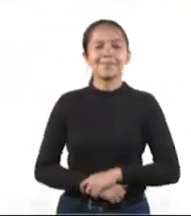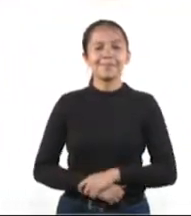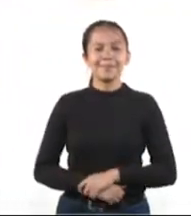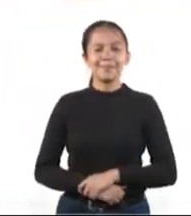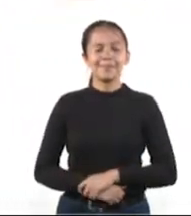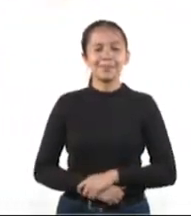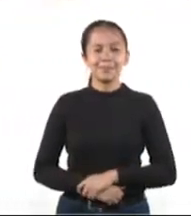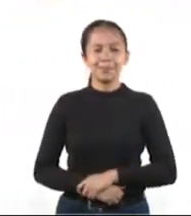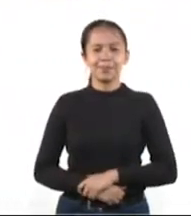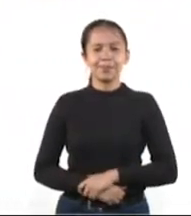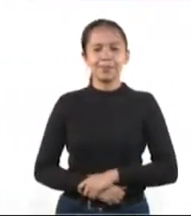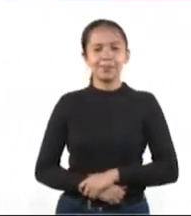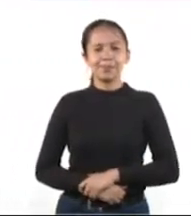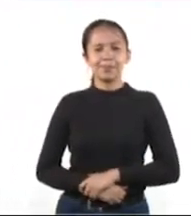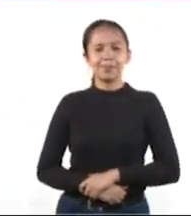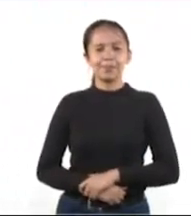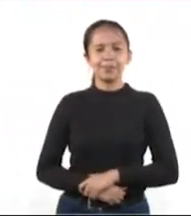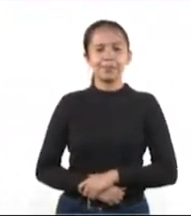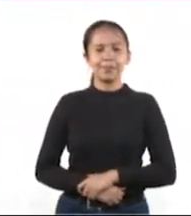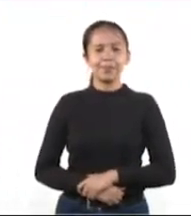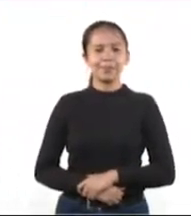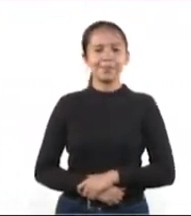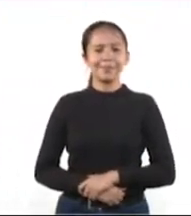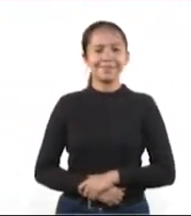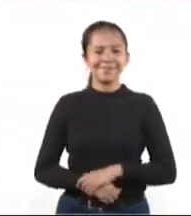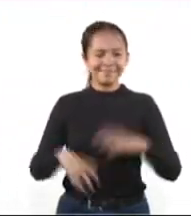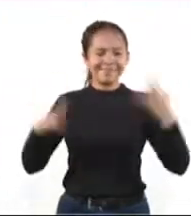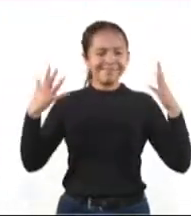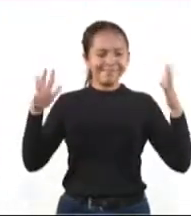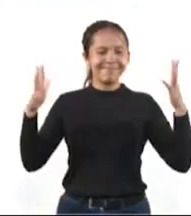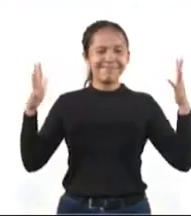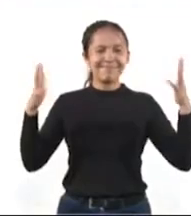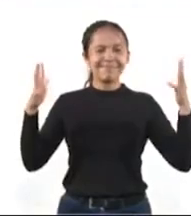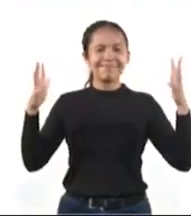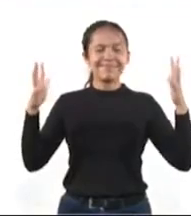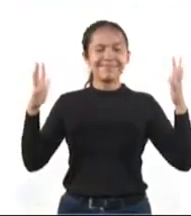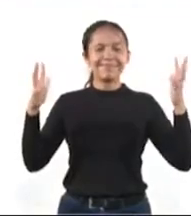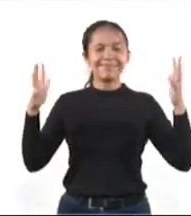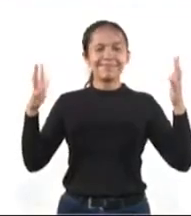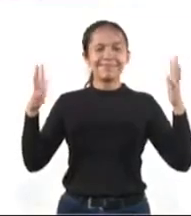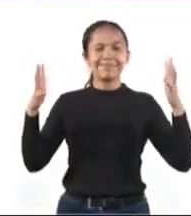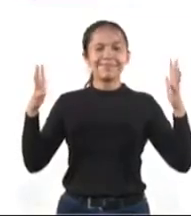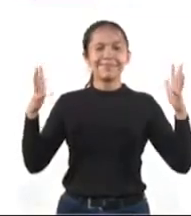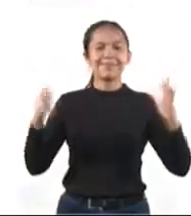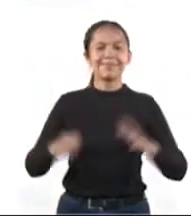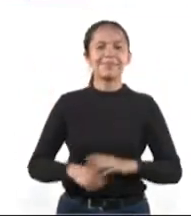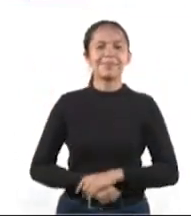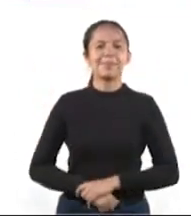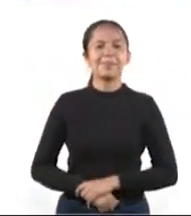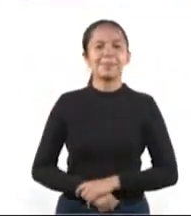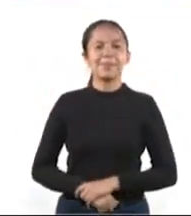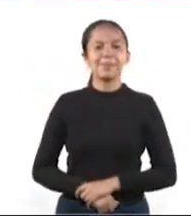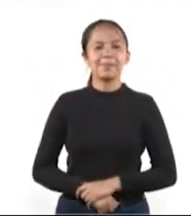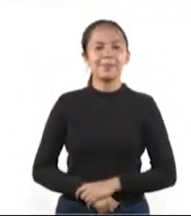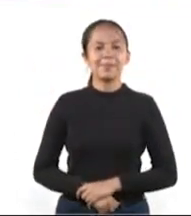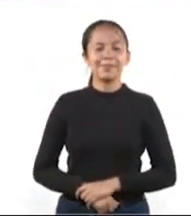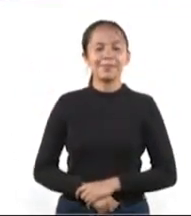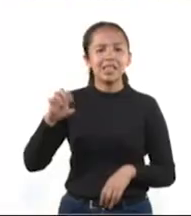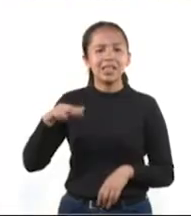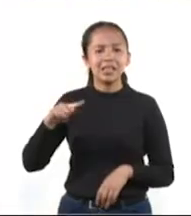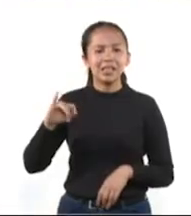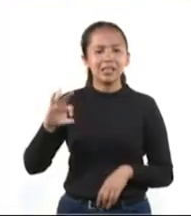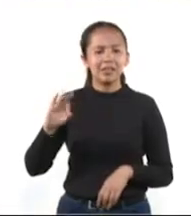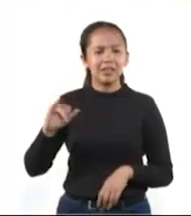sus sueños, desde ser mujeres que viajan al espacio como Katia, científicas, doctoras, veterinarias e inclusive ser jefas de